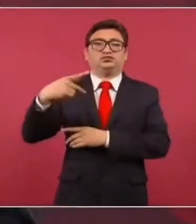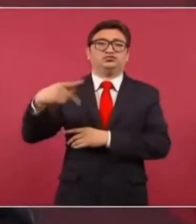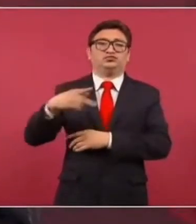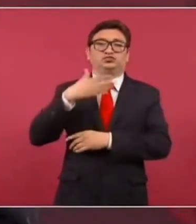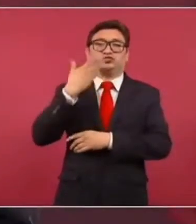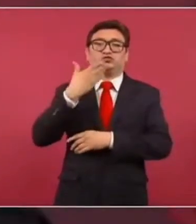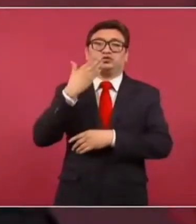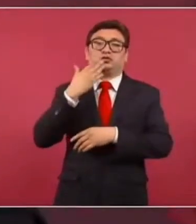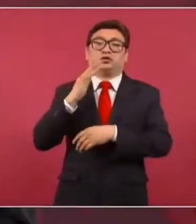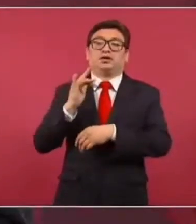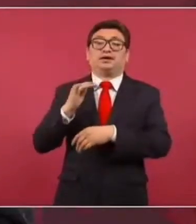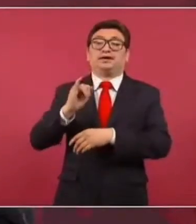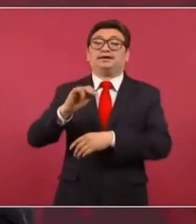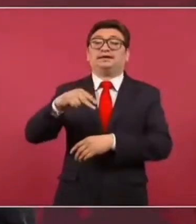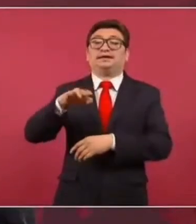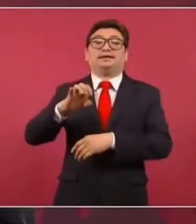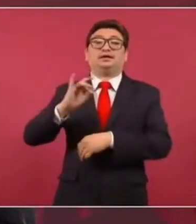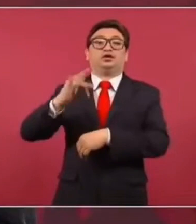no se toca.